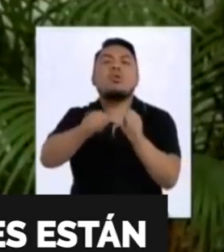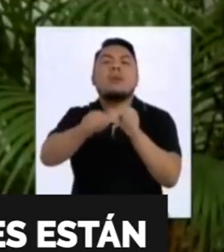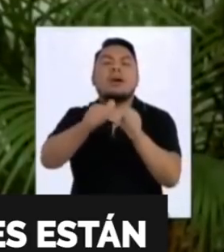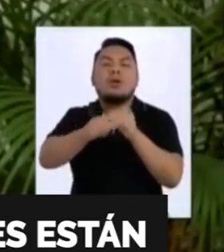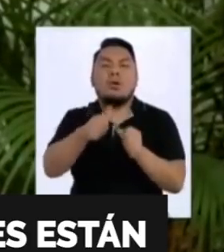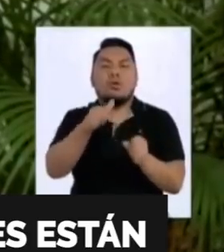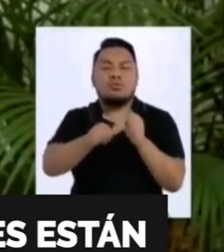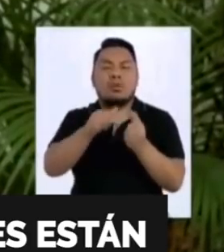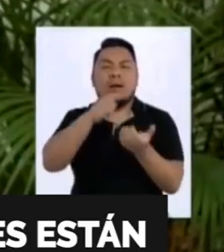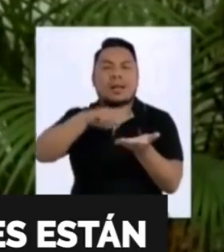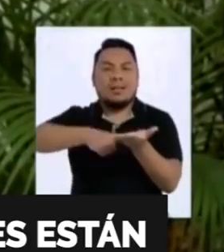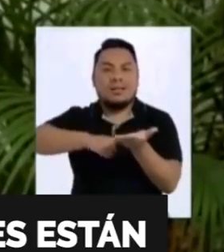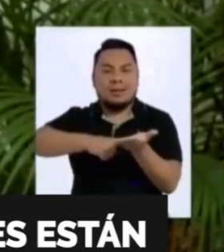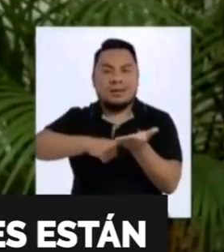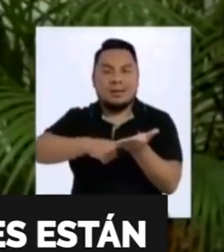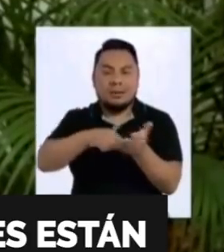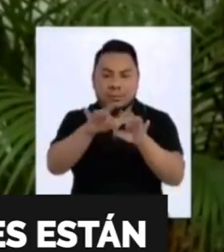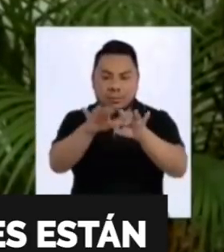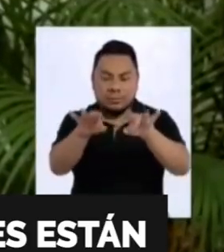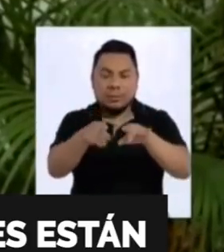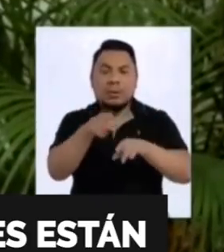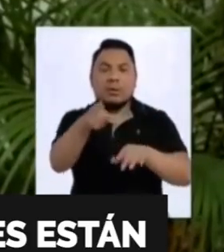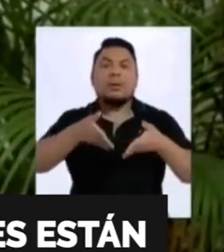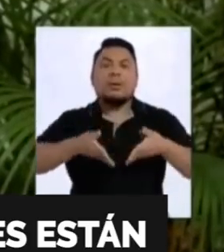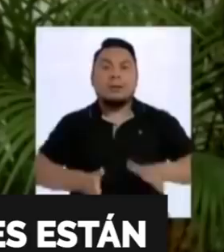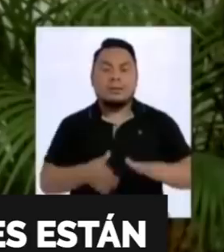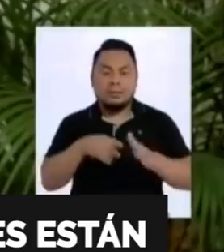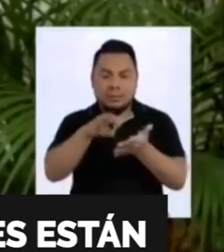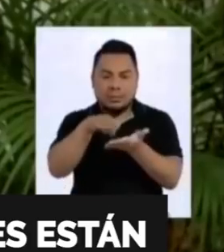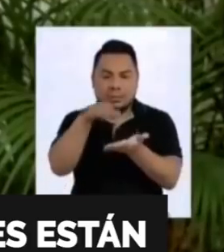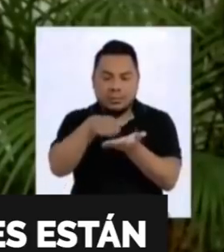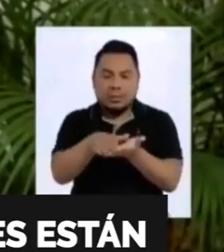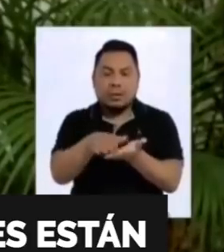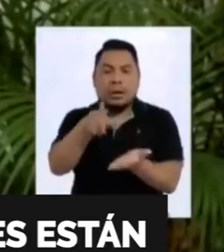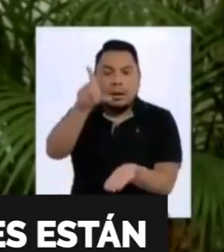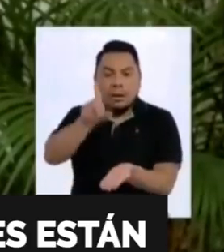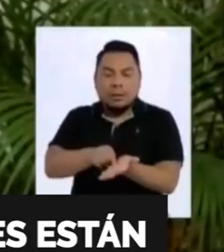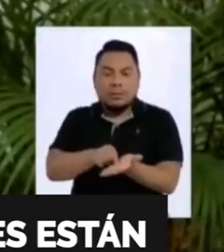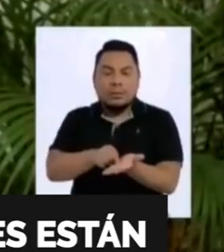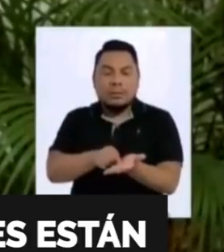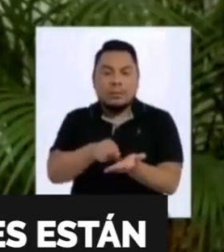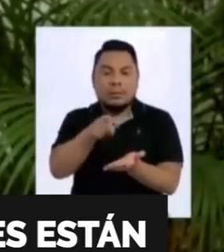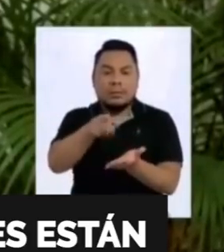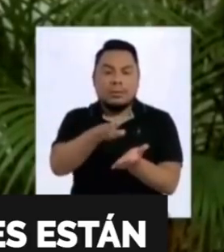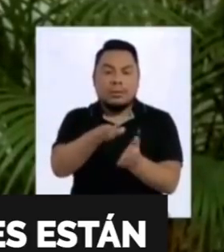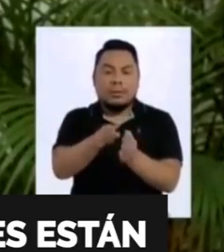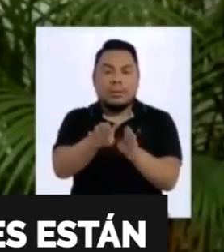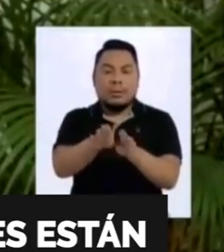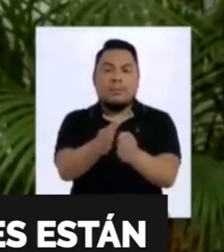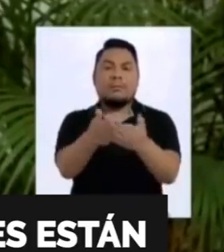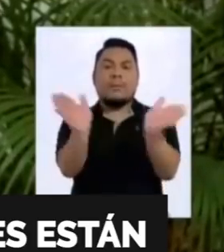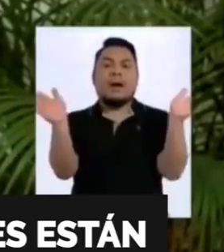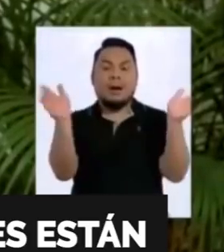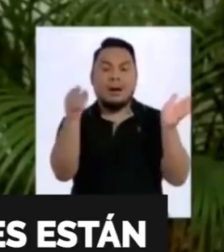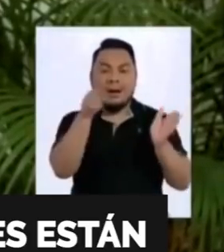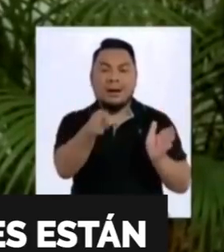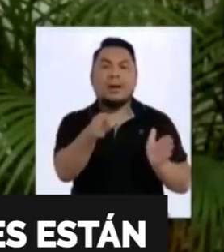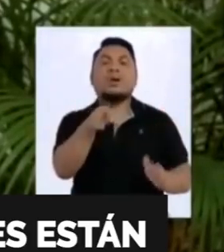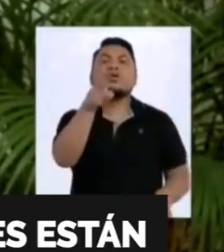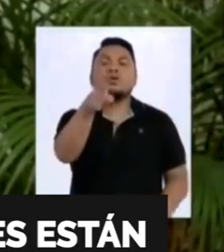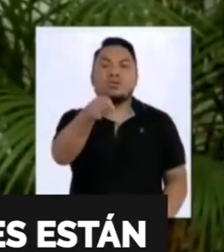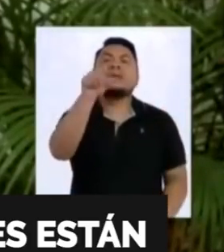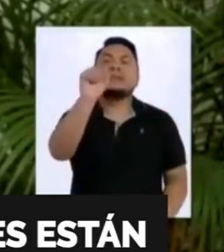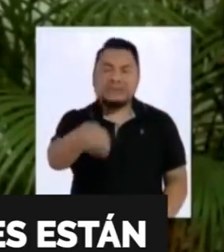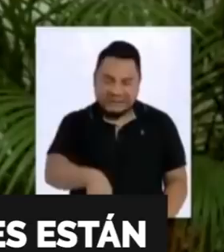de nacimiento. Lo voy a poner, si tengo acceso al bono, inmediatamente va a salir otra pantalla que le va a decir, usted